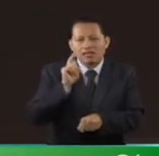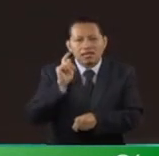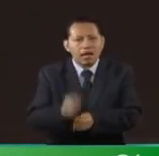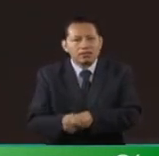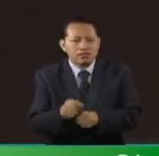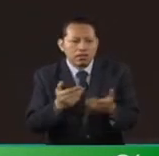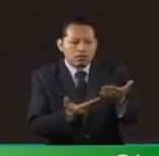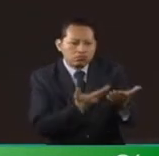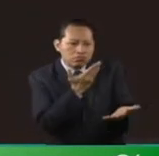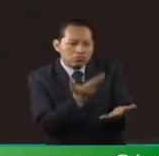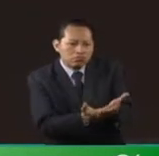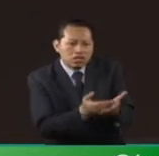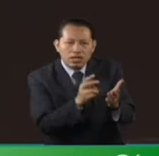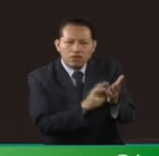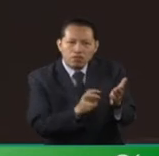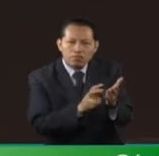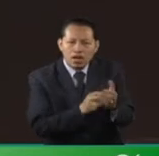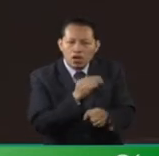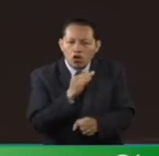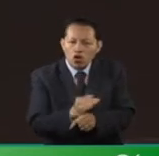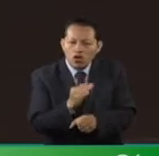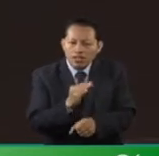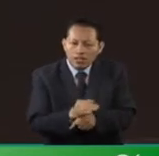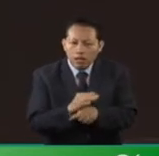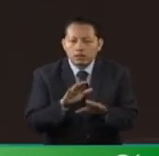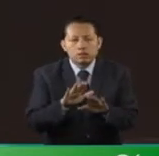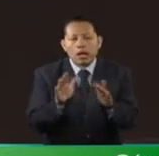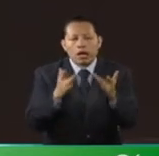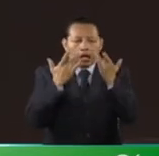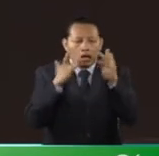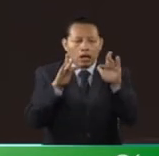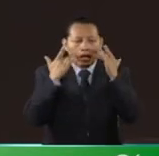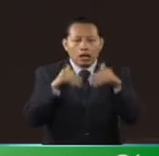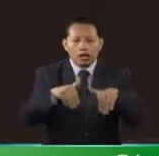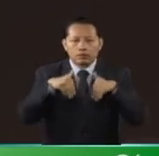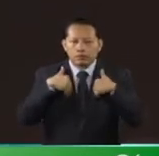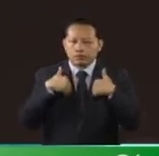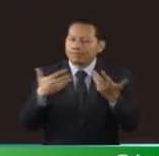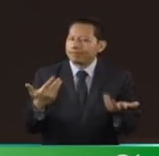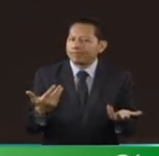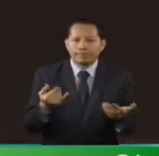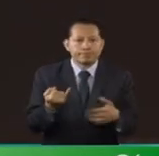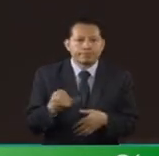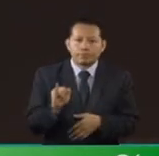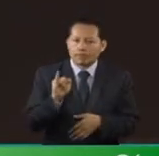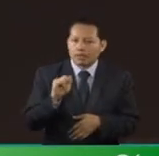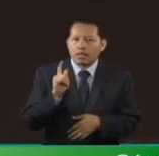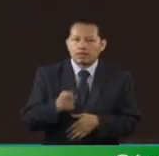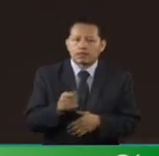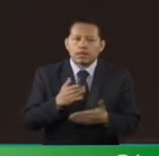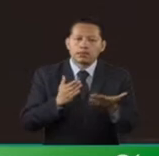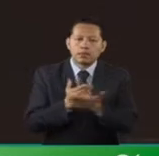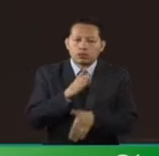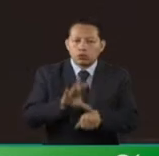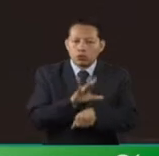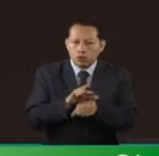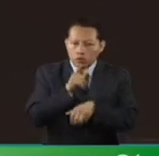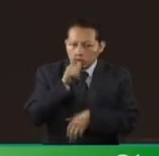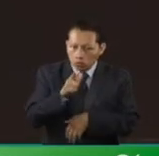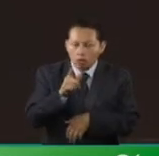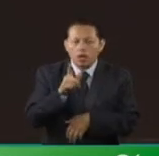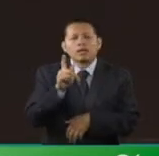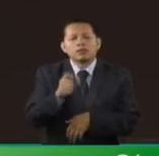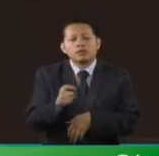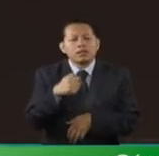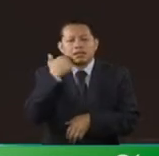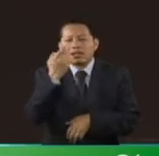que hoy se han retractado. El acceso a la electricidad es un símbolo de libertad y de